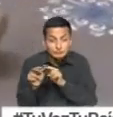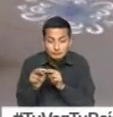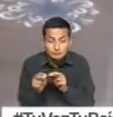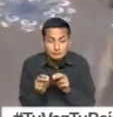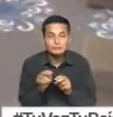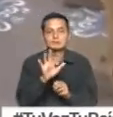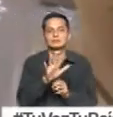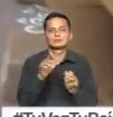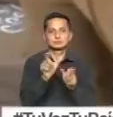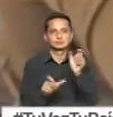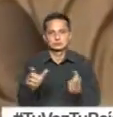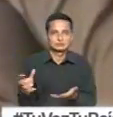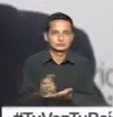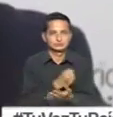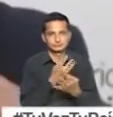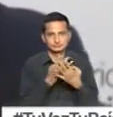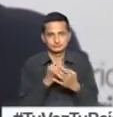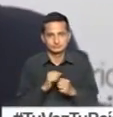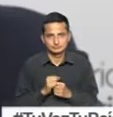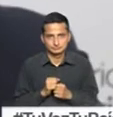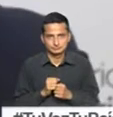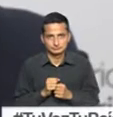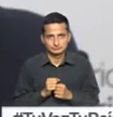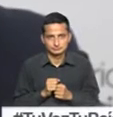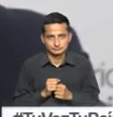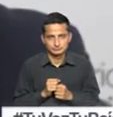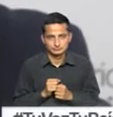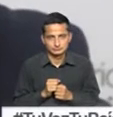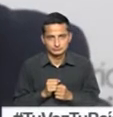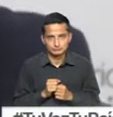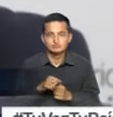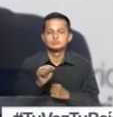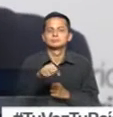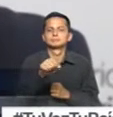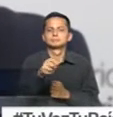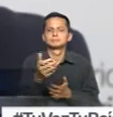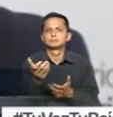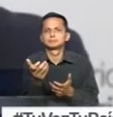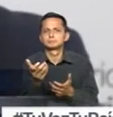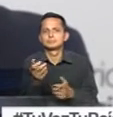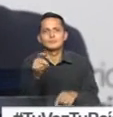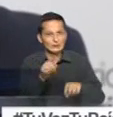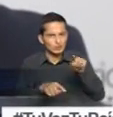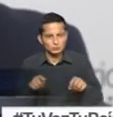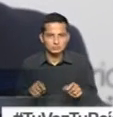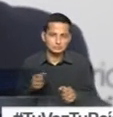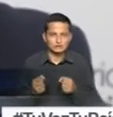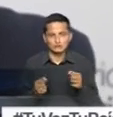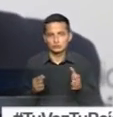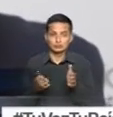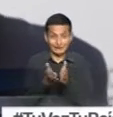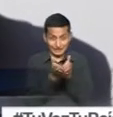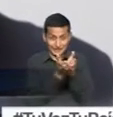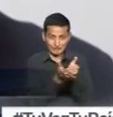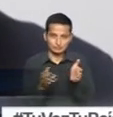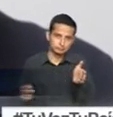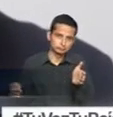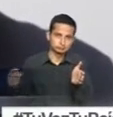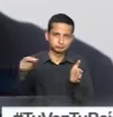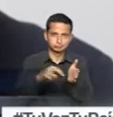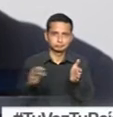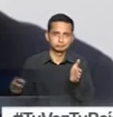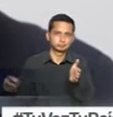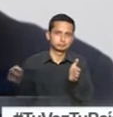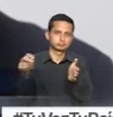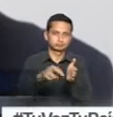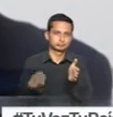detenidas 5 personas. Mediante algunas estructuras de transporte lograban llevarlas a los puertos